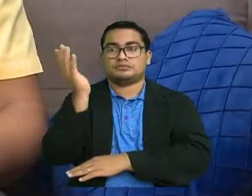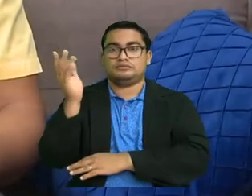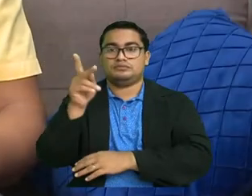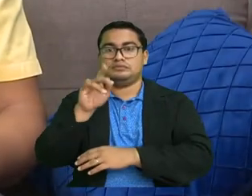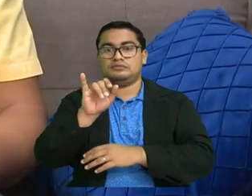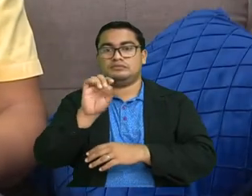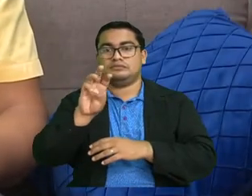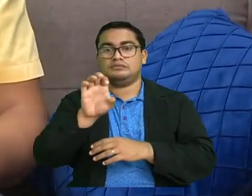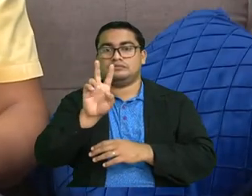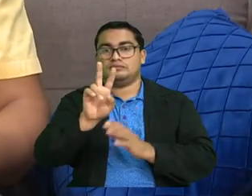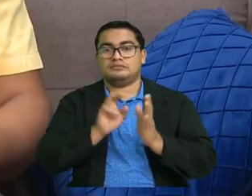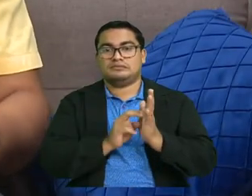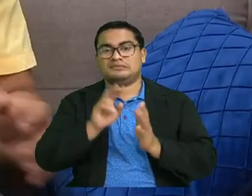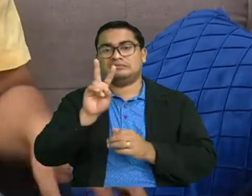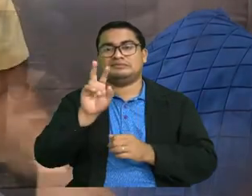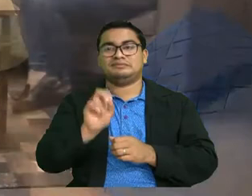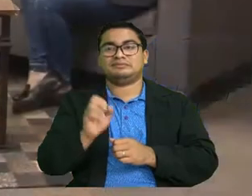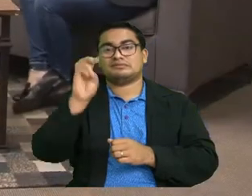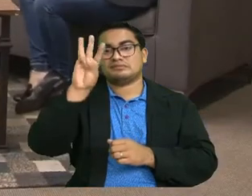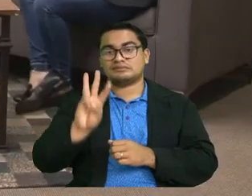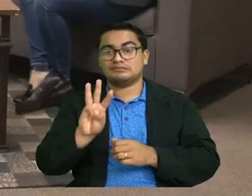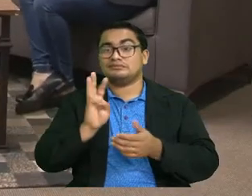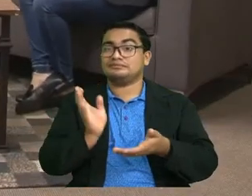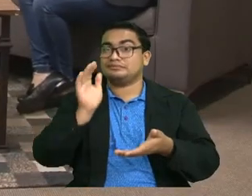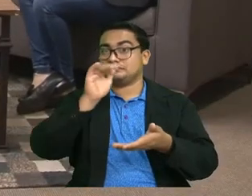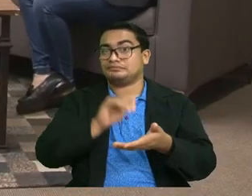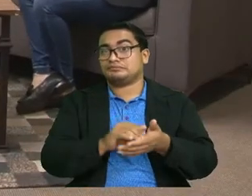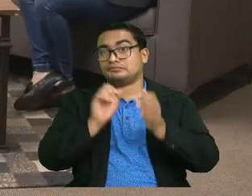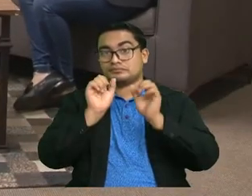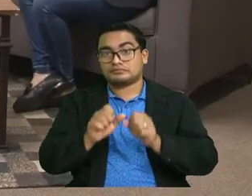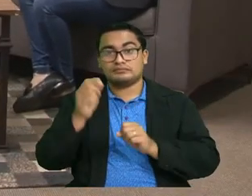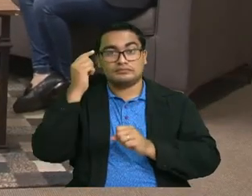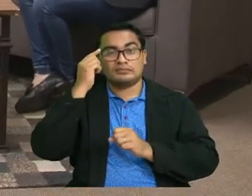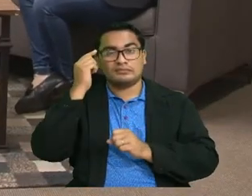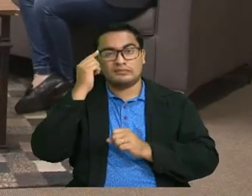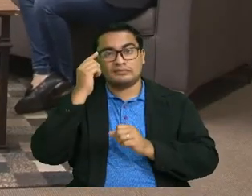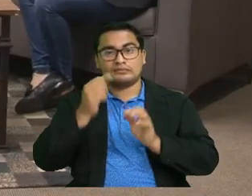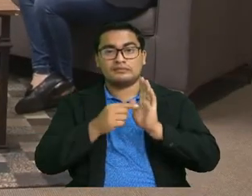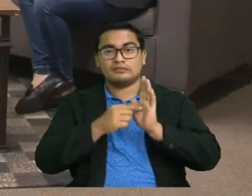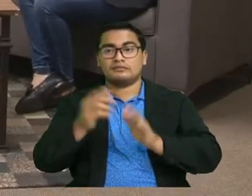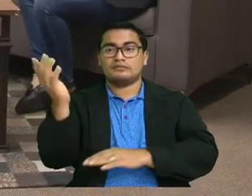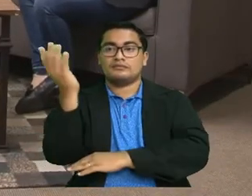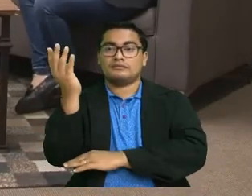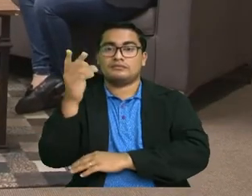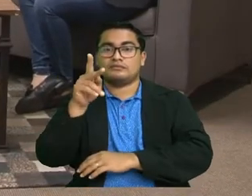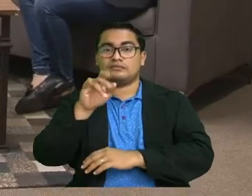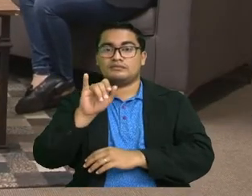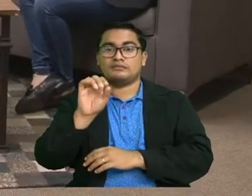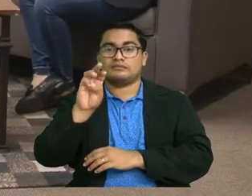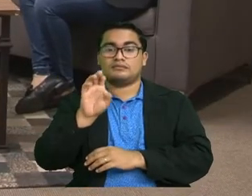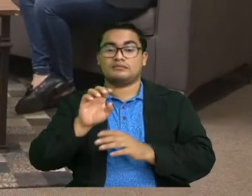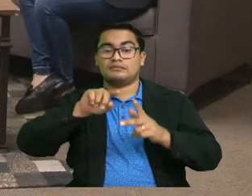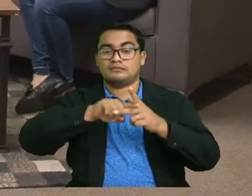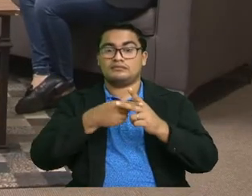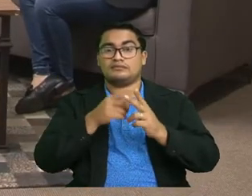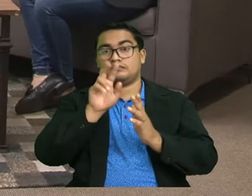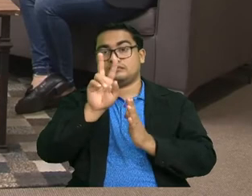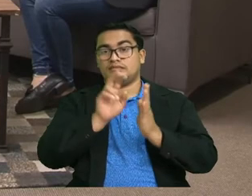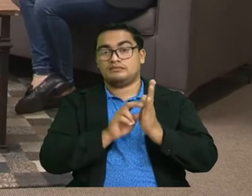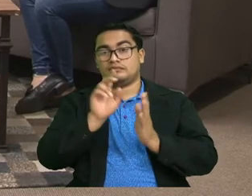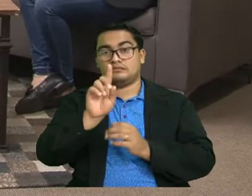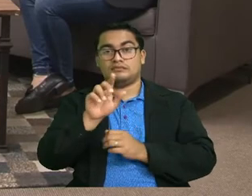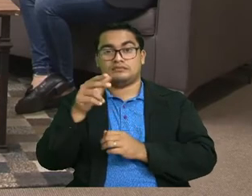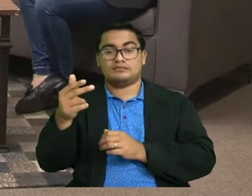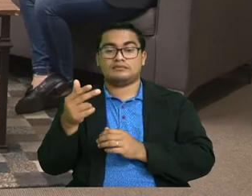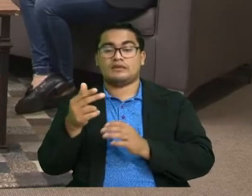2020. Así es, bueno, en esta tercera edición te puedes imaginar, Expo PYME iniciamos, ¿verdad?, en el 2018 y ahorita en